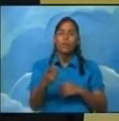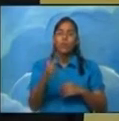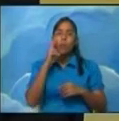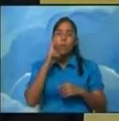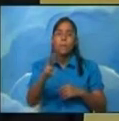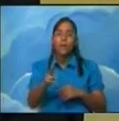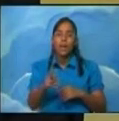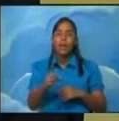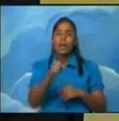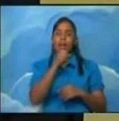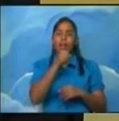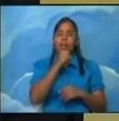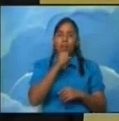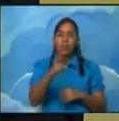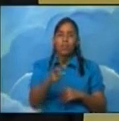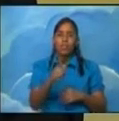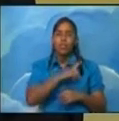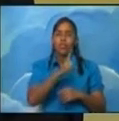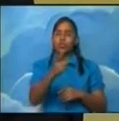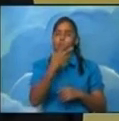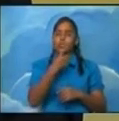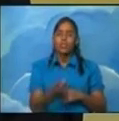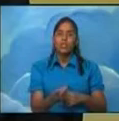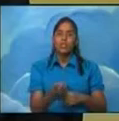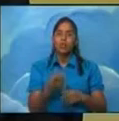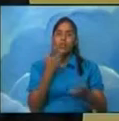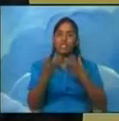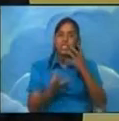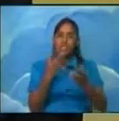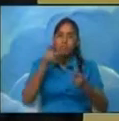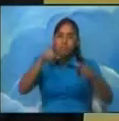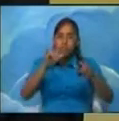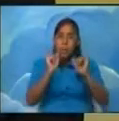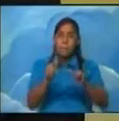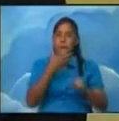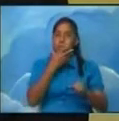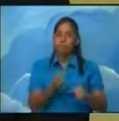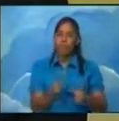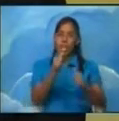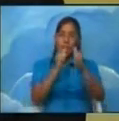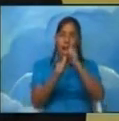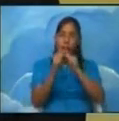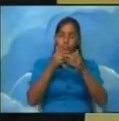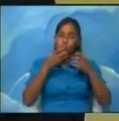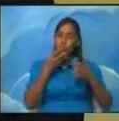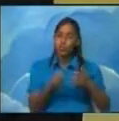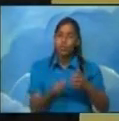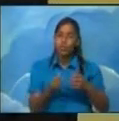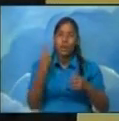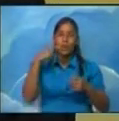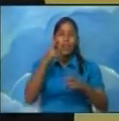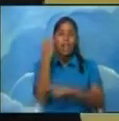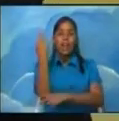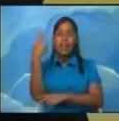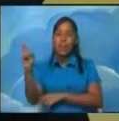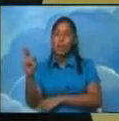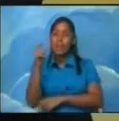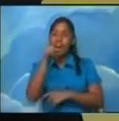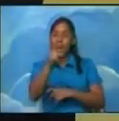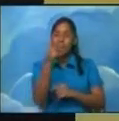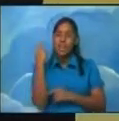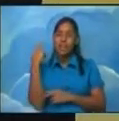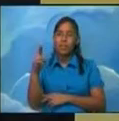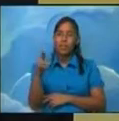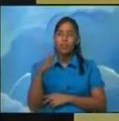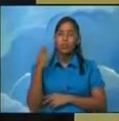de tu vecino arder, mete la tuya en remojo. Aquella rebelión, acuérdense de aquella rebelión